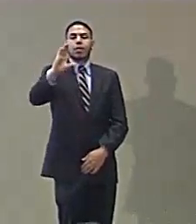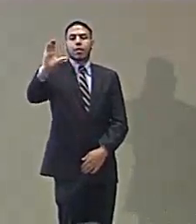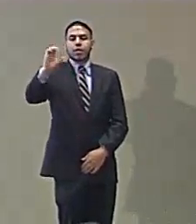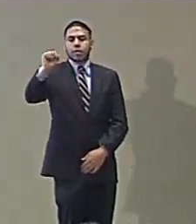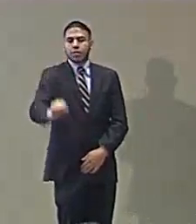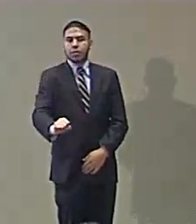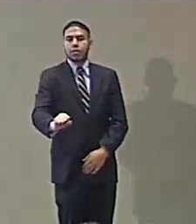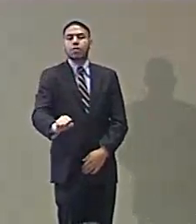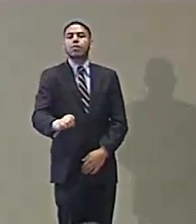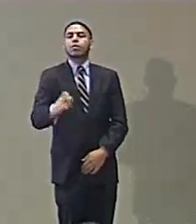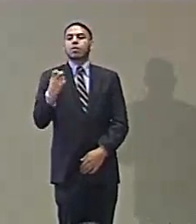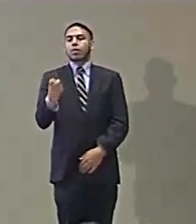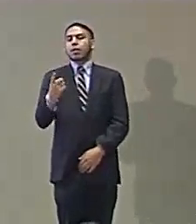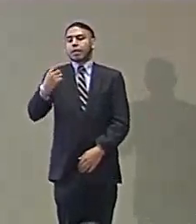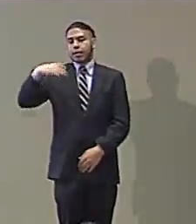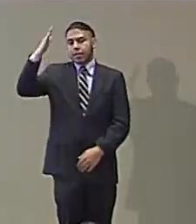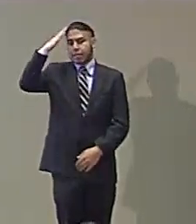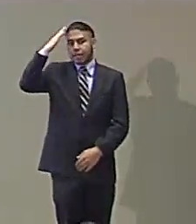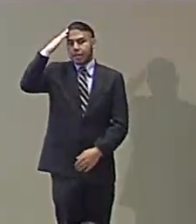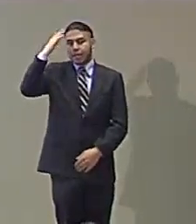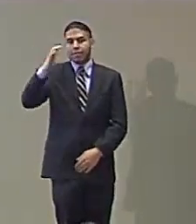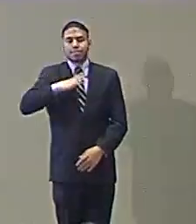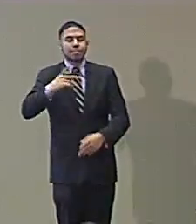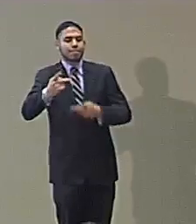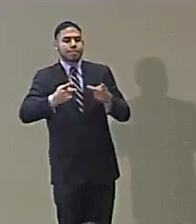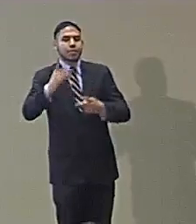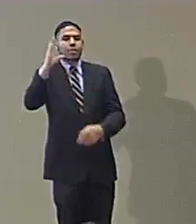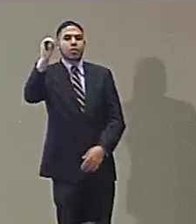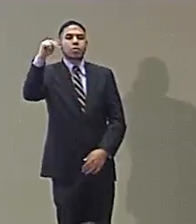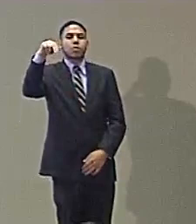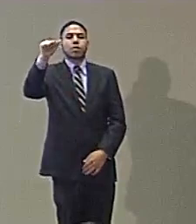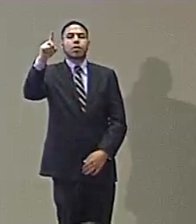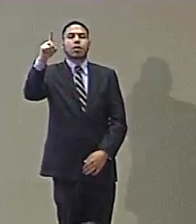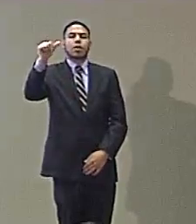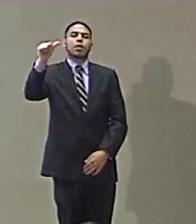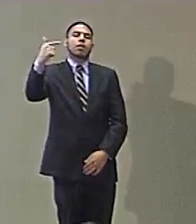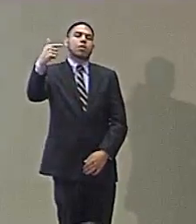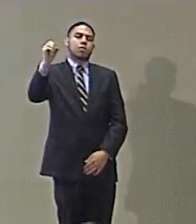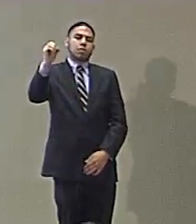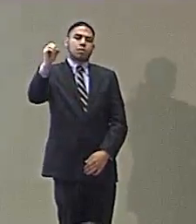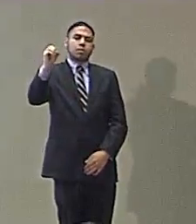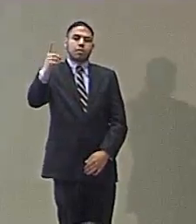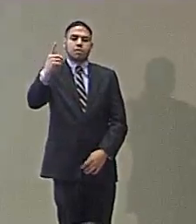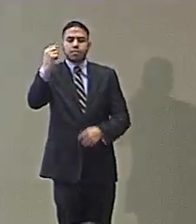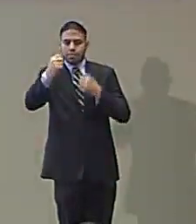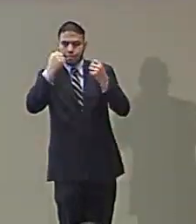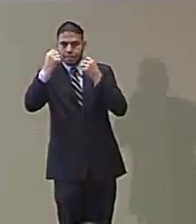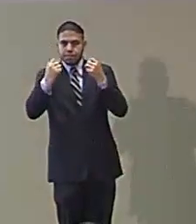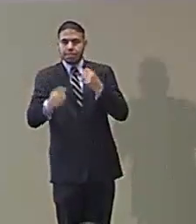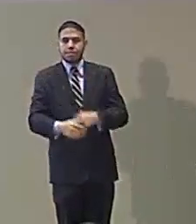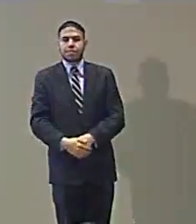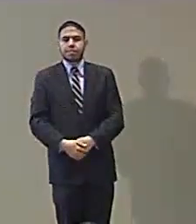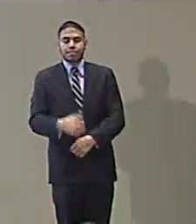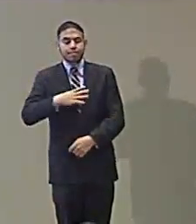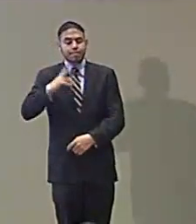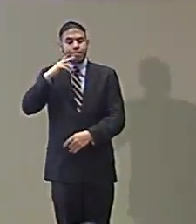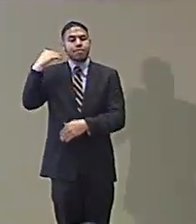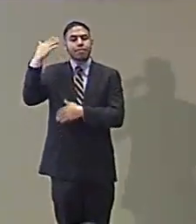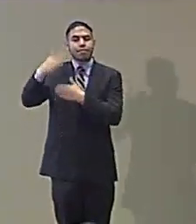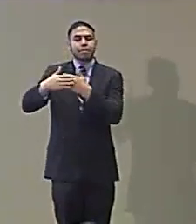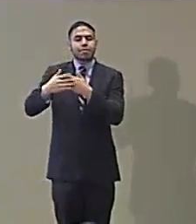y quien ahora también encabeza los trabajos de la conago en materia turística y que estoy seguro que también rendirá grandes frutos